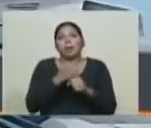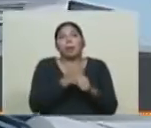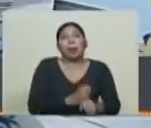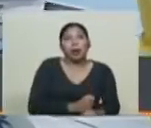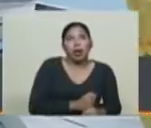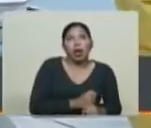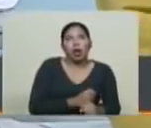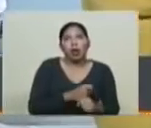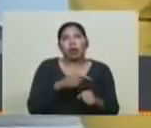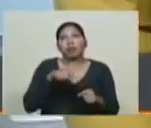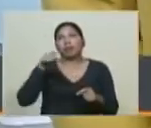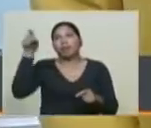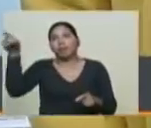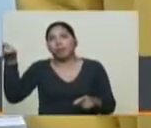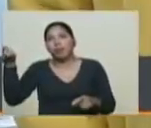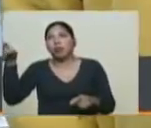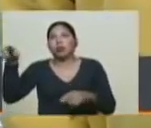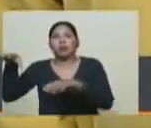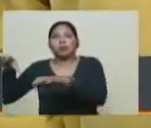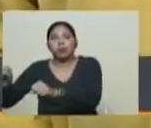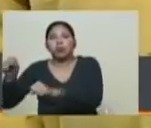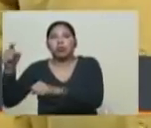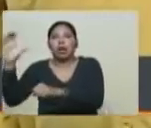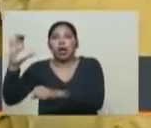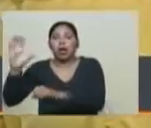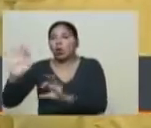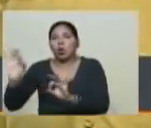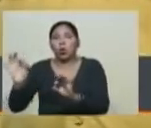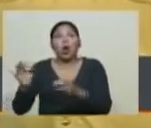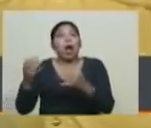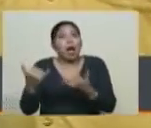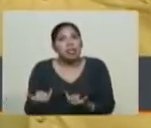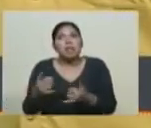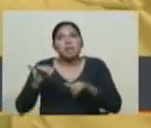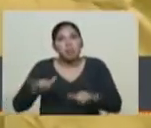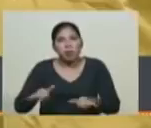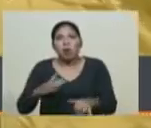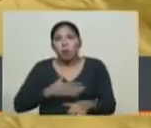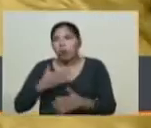podemos atender aquí. De verdad, estoy muy emocionada.